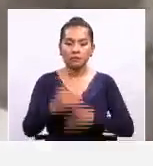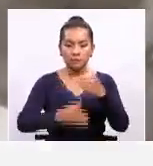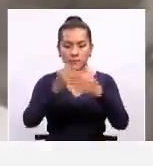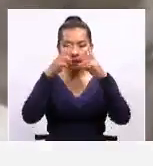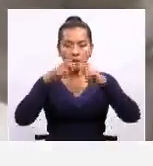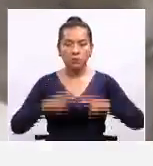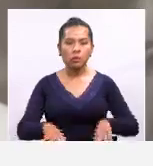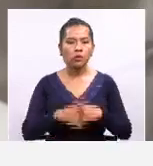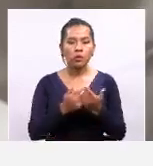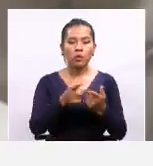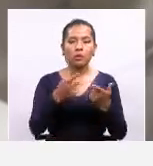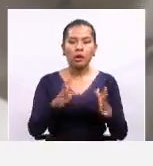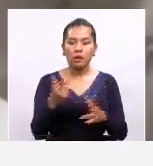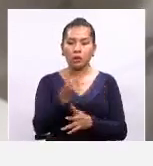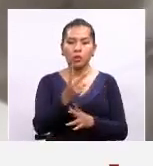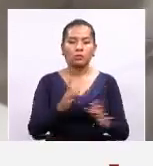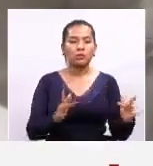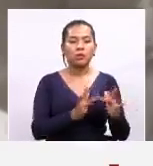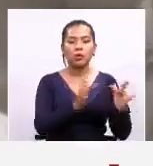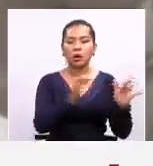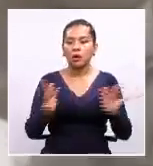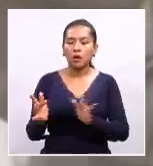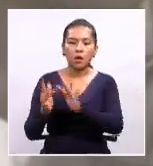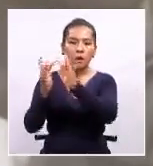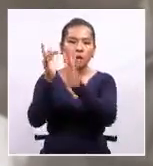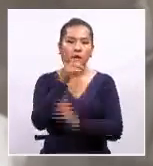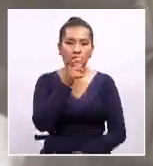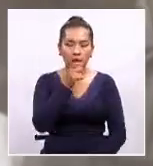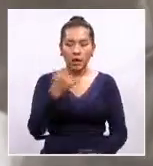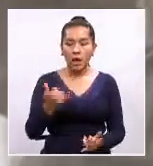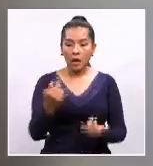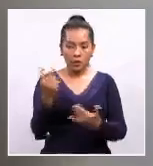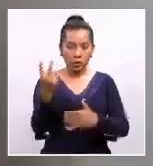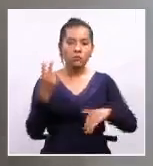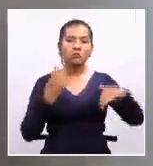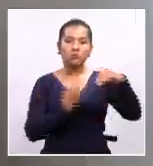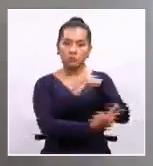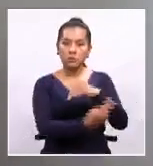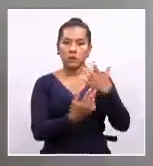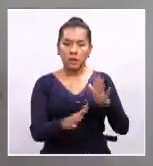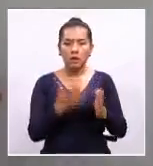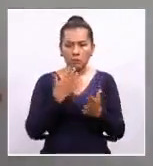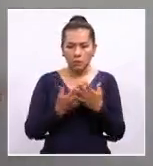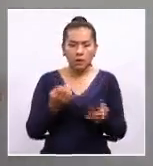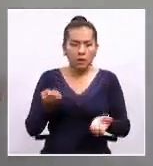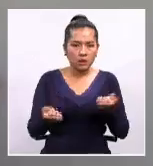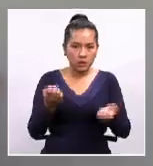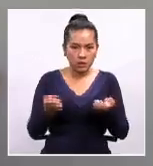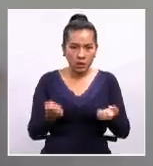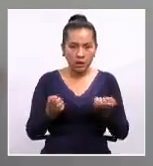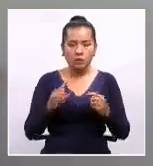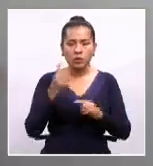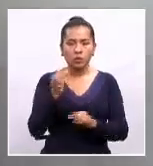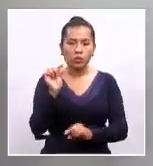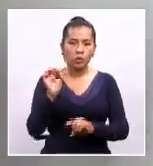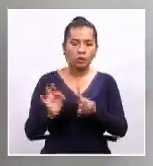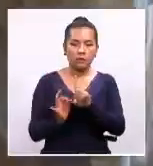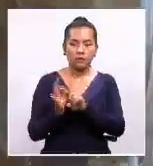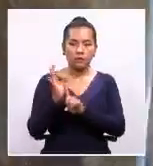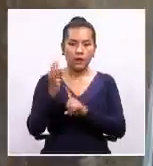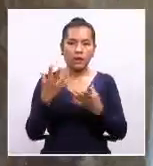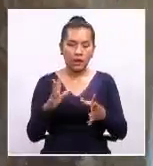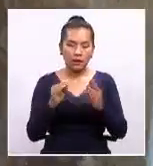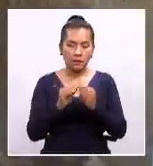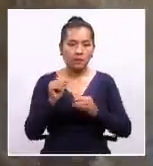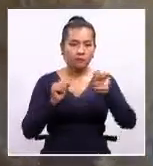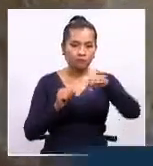de lo que es los contactos. Los pacientes se encuentran en aislamiento, estables, con un cuadro de febrícula.